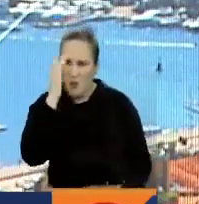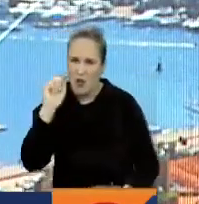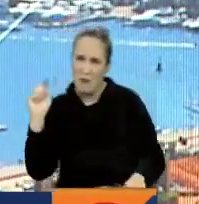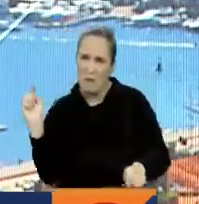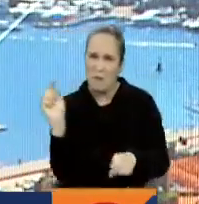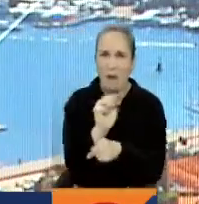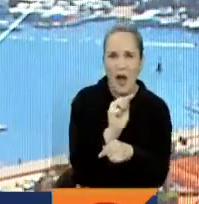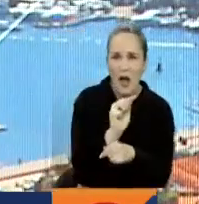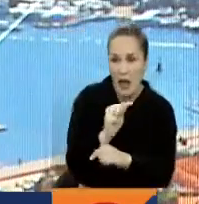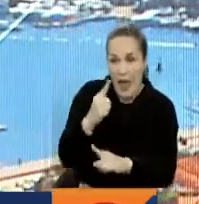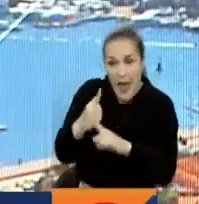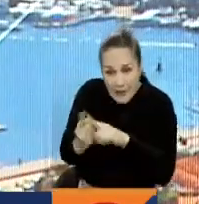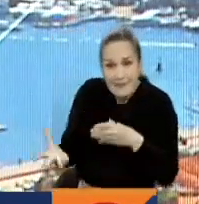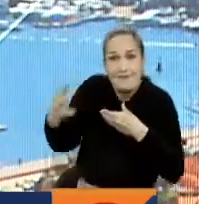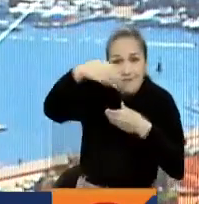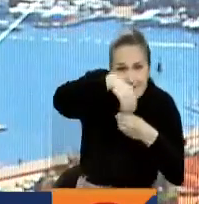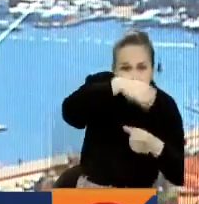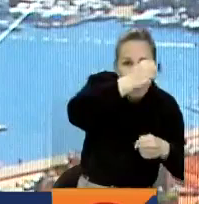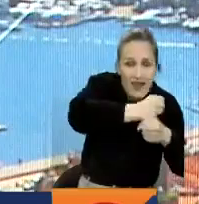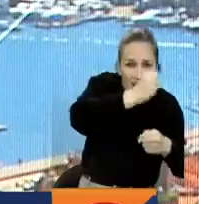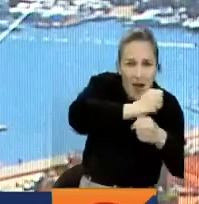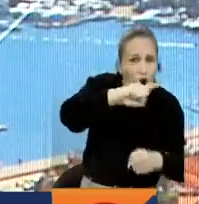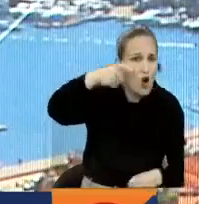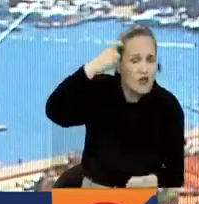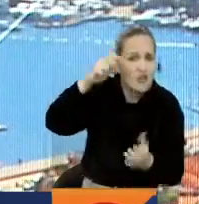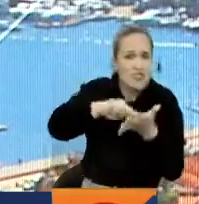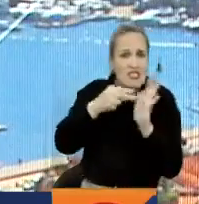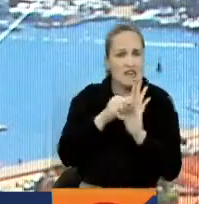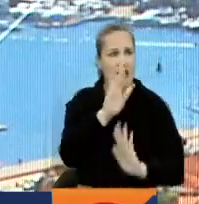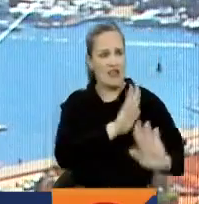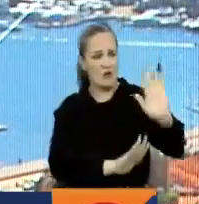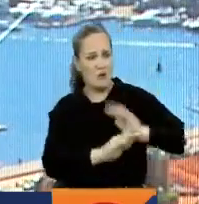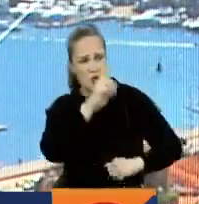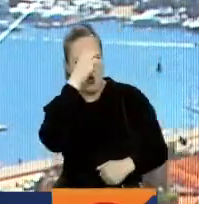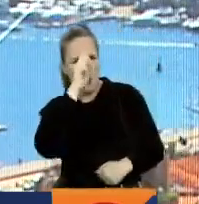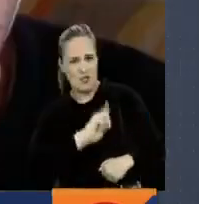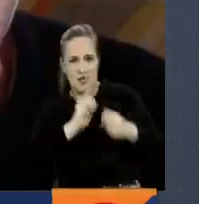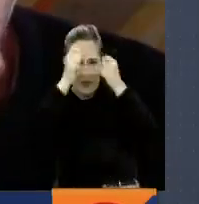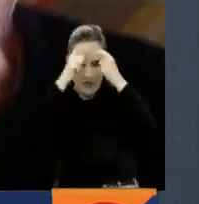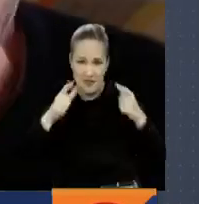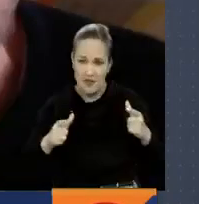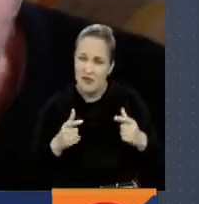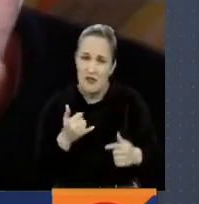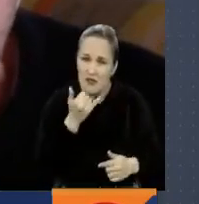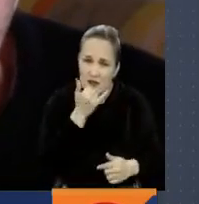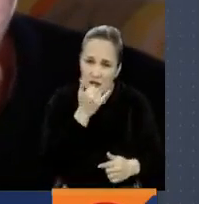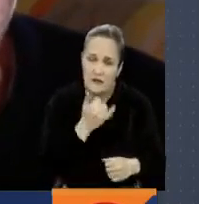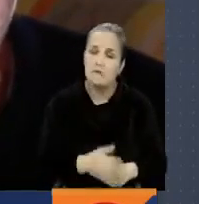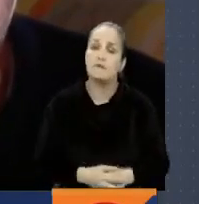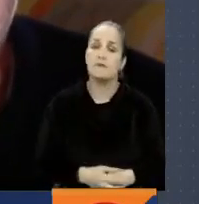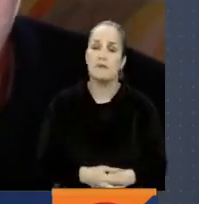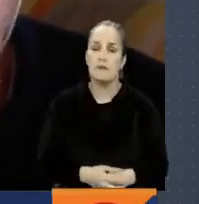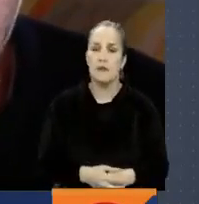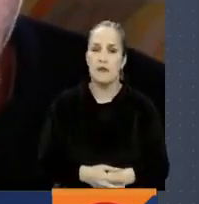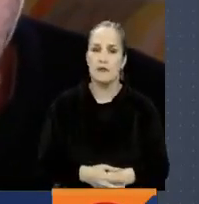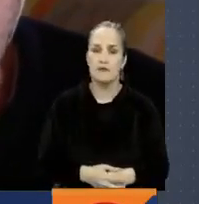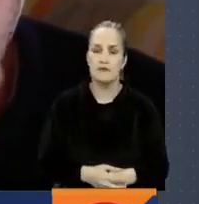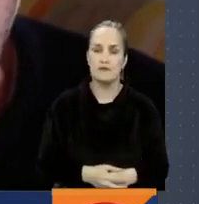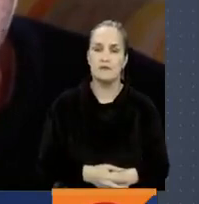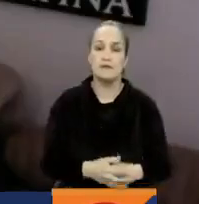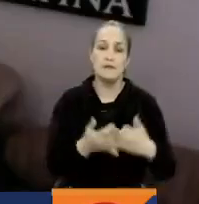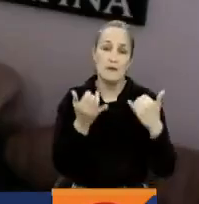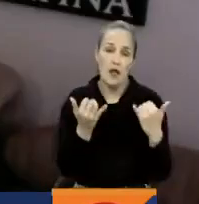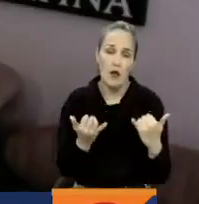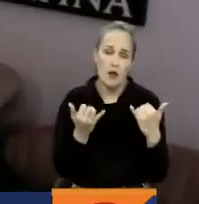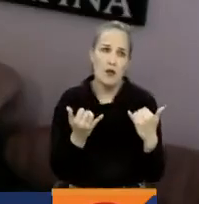Estado sobre las propuestas contenidas en esta reforma a la salud yo creo esto es un es un lugar